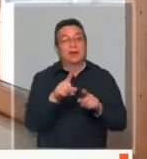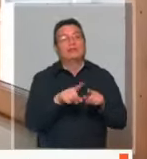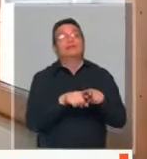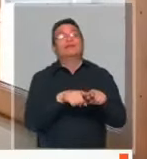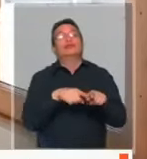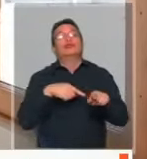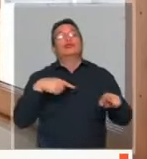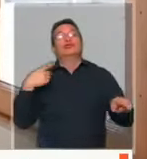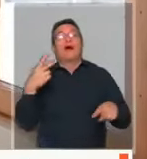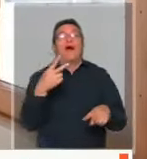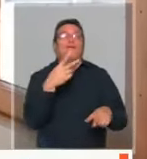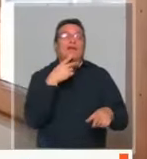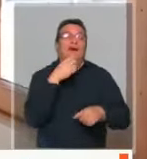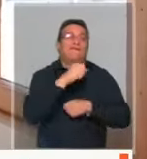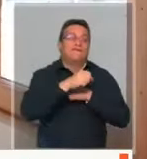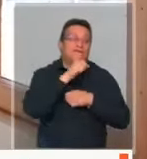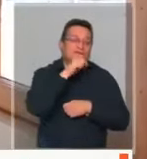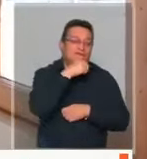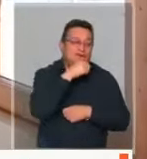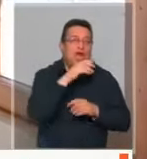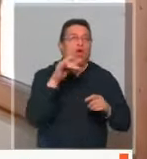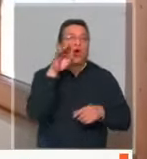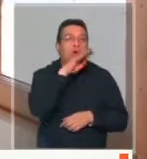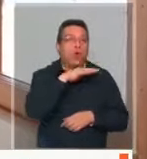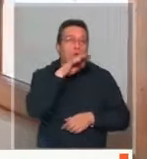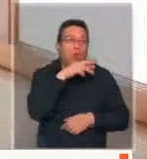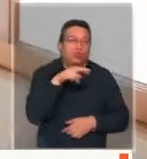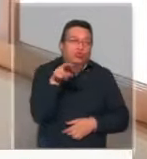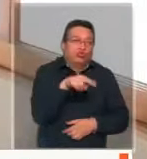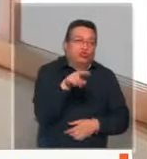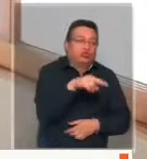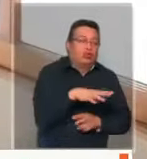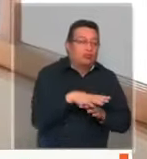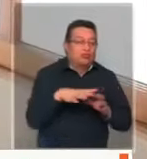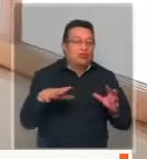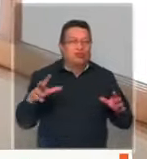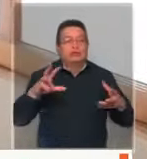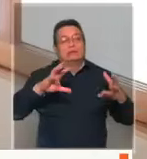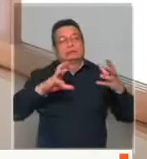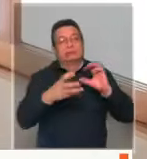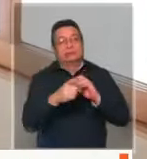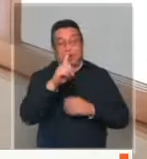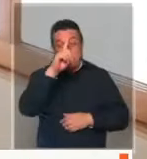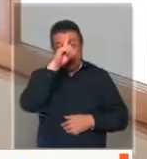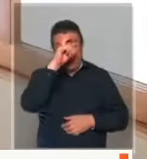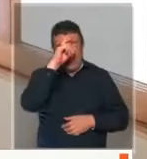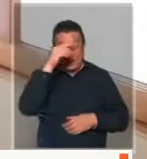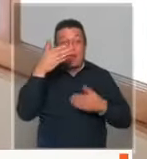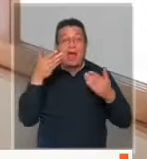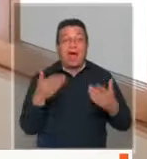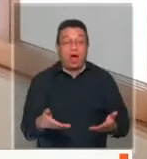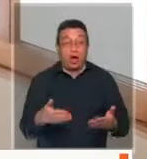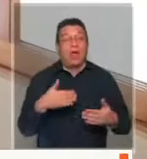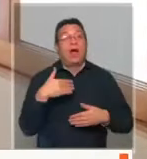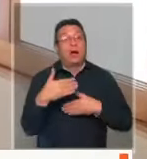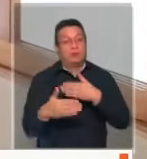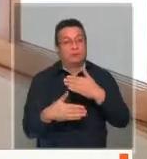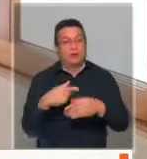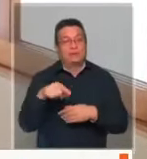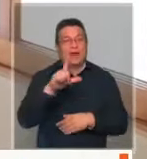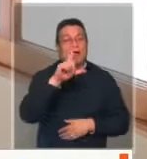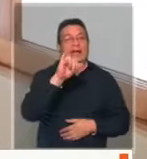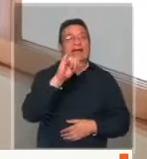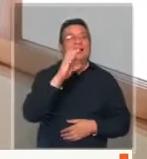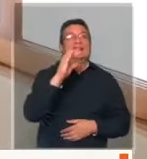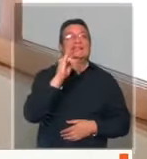vida útil y la alta demanda que estos tienen día a día. Nuestro hospital se encuentra actualmente en un proceso de licitación